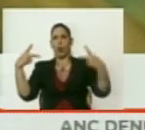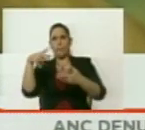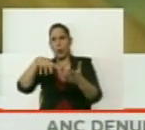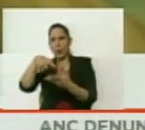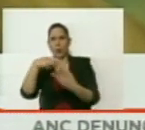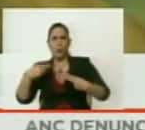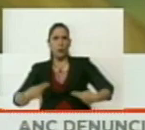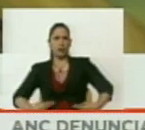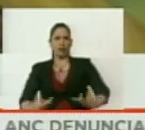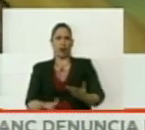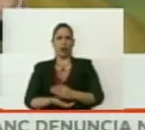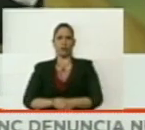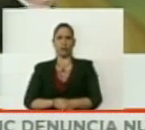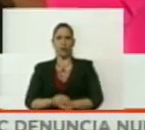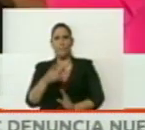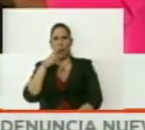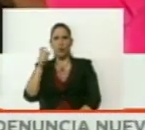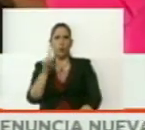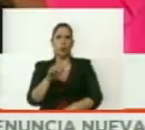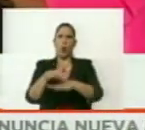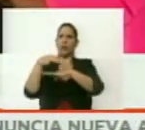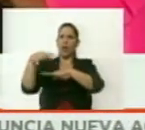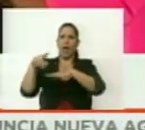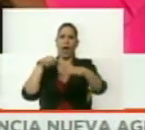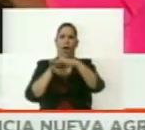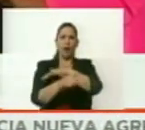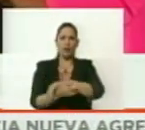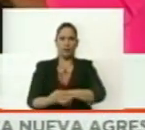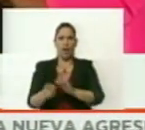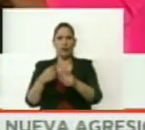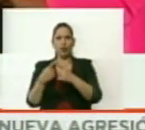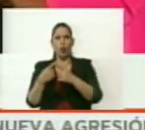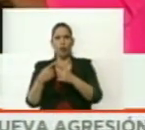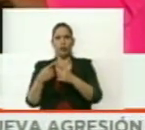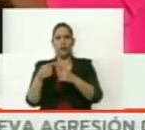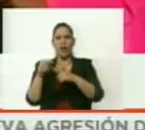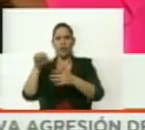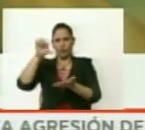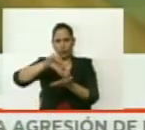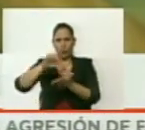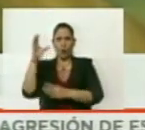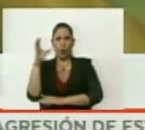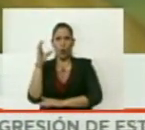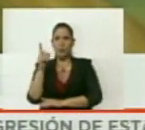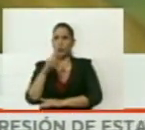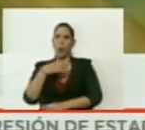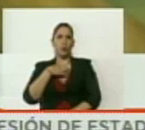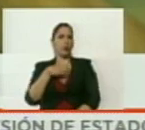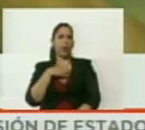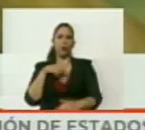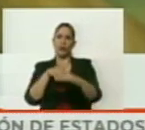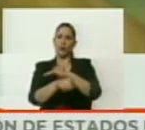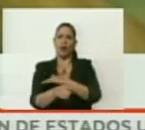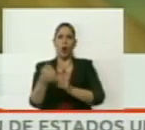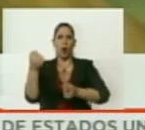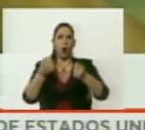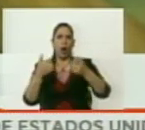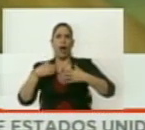humanitaria? Y Maduro no deja que entre. Y en Cúcuta no pudieron dejar pasar la ayuda